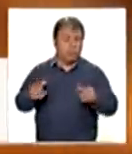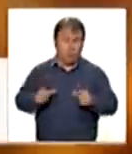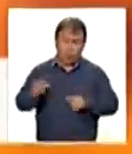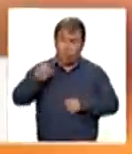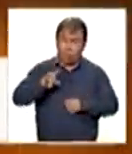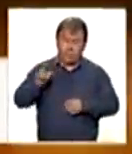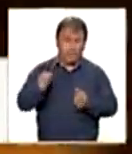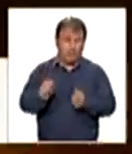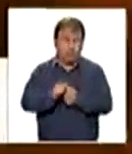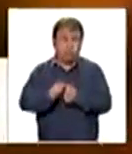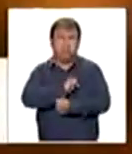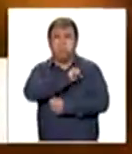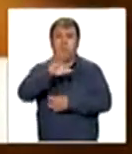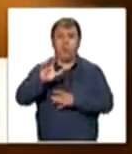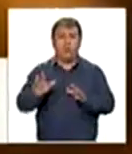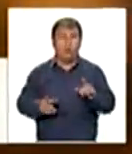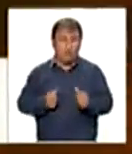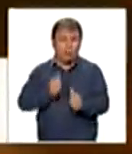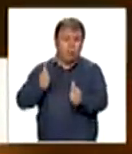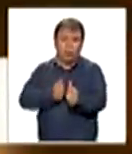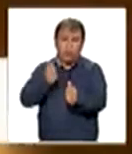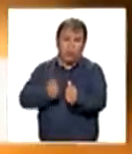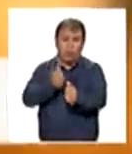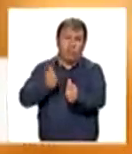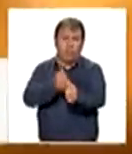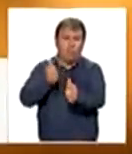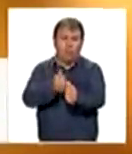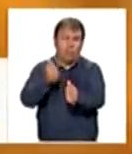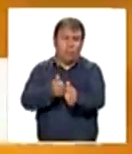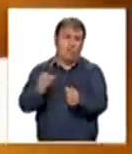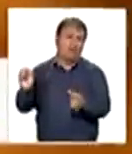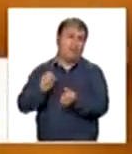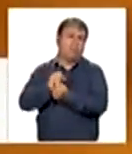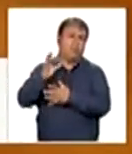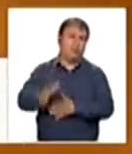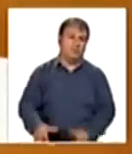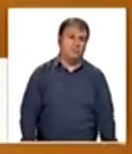usaron los fuegos artificiales fueron detrás de su grupo rival.